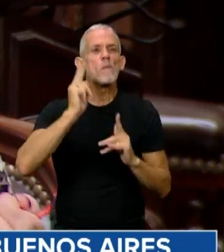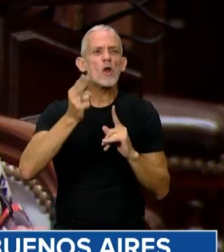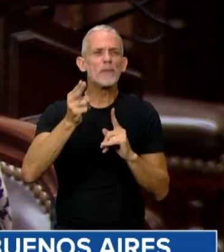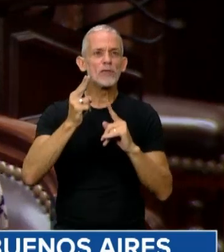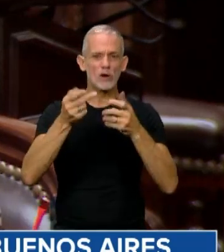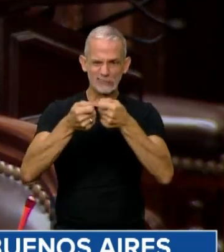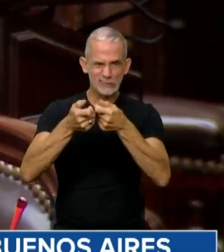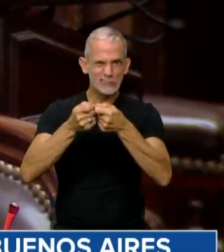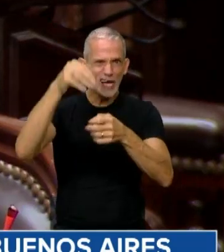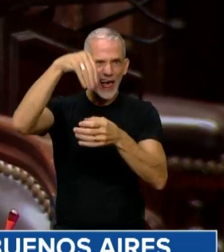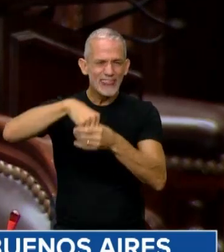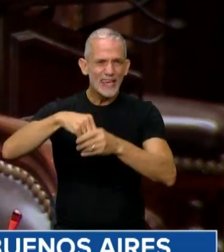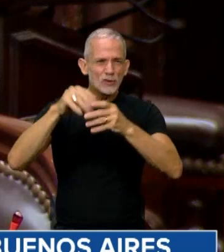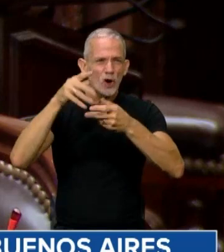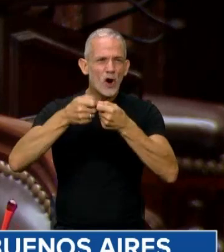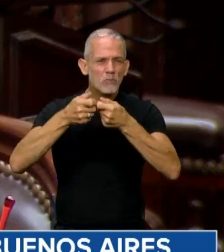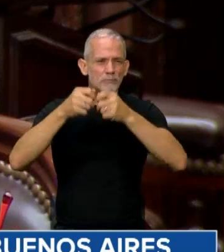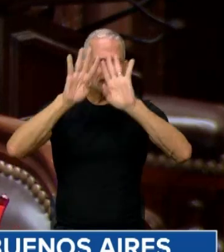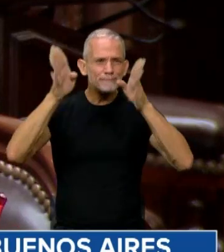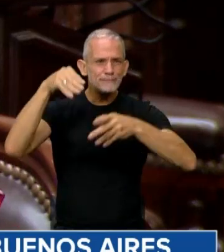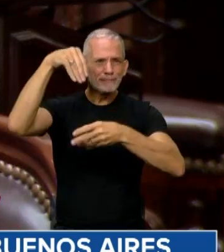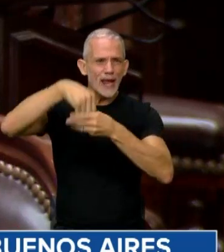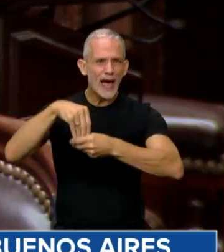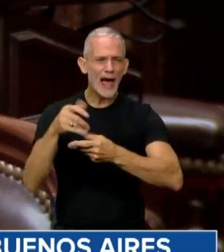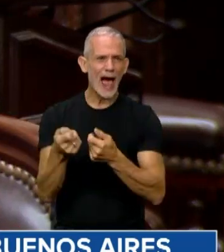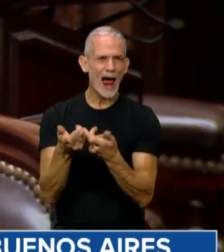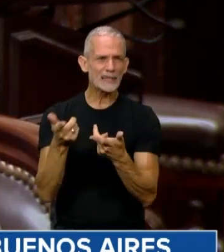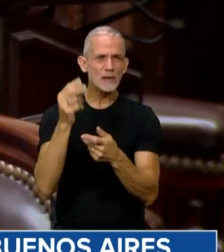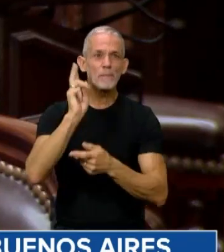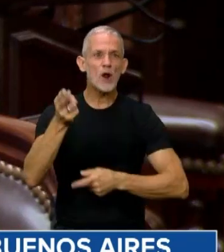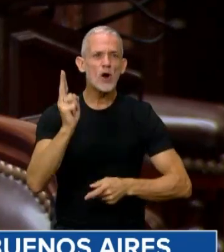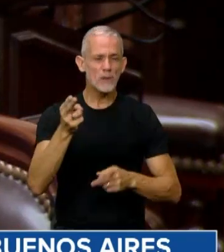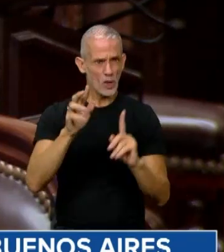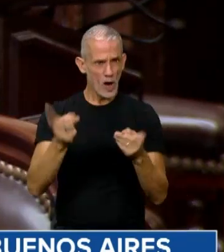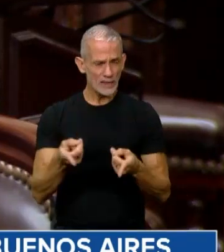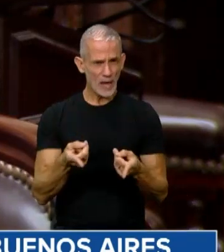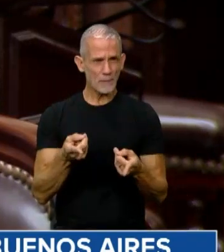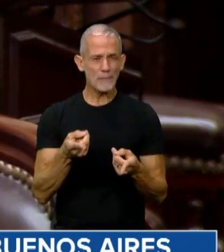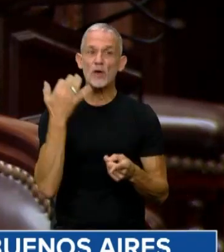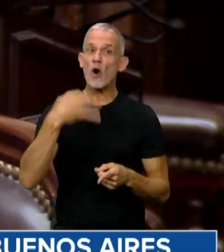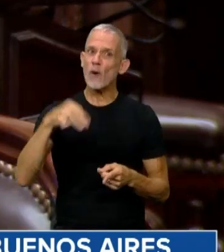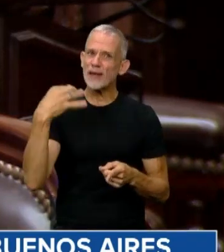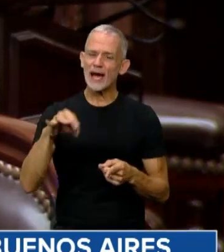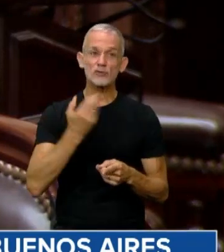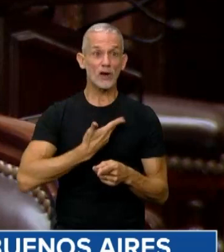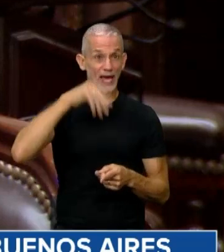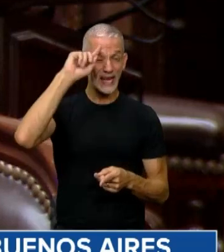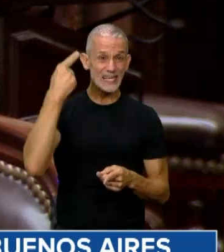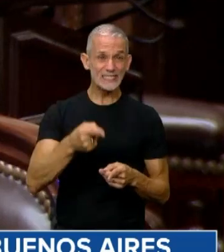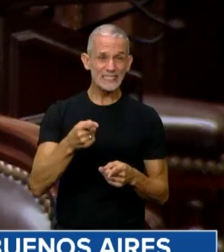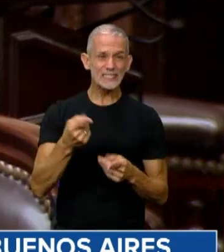las comunicaciones desde los teléfonos móviles de las cárceles, también se impuso como obligación para el